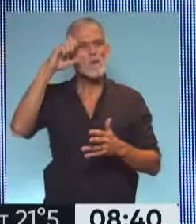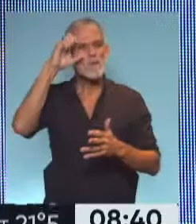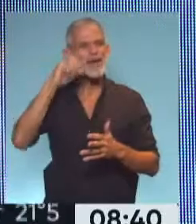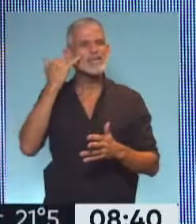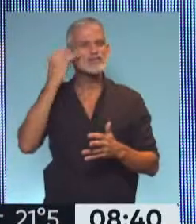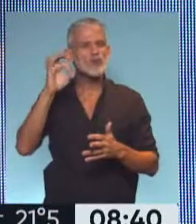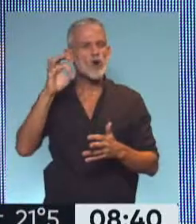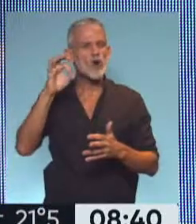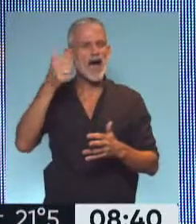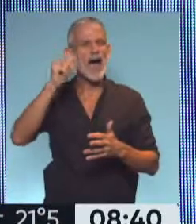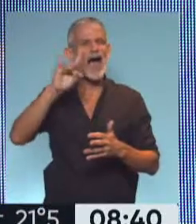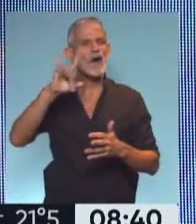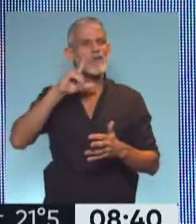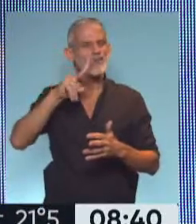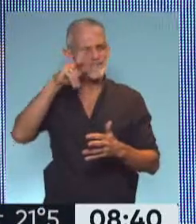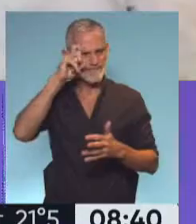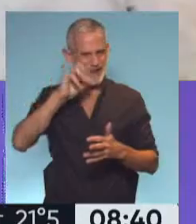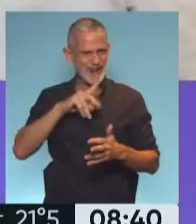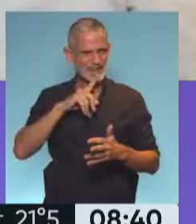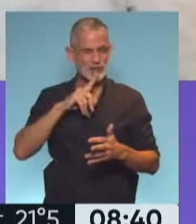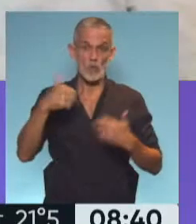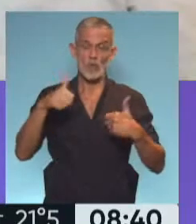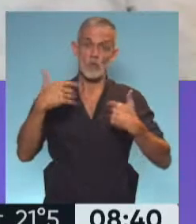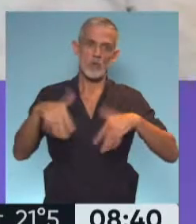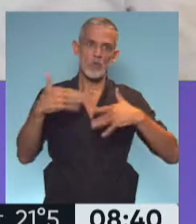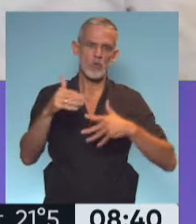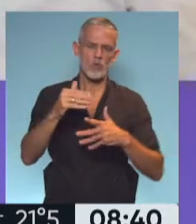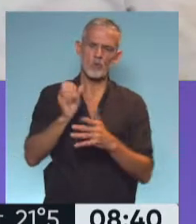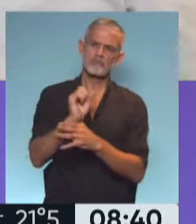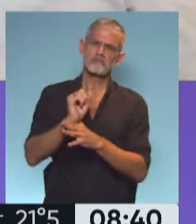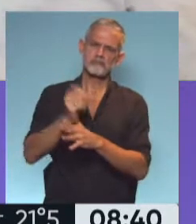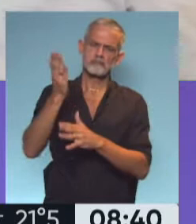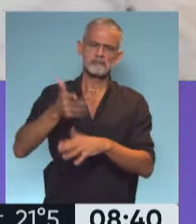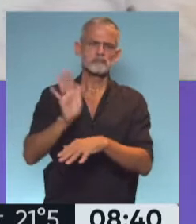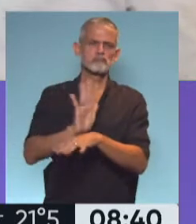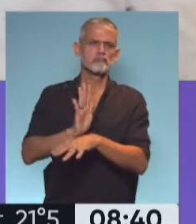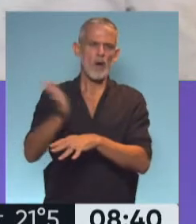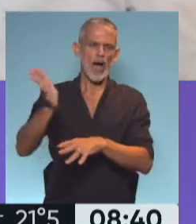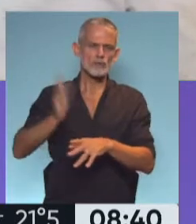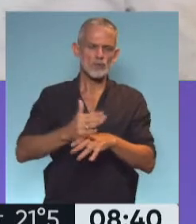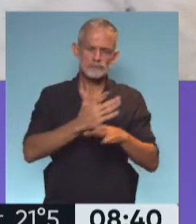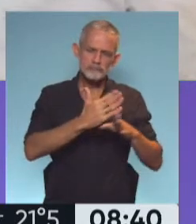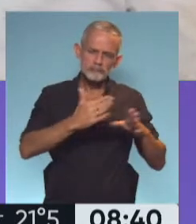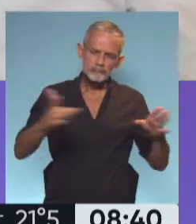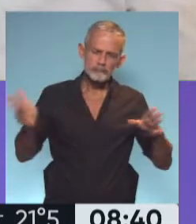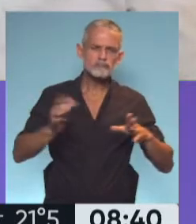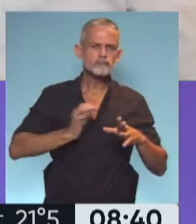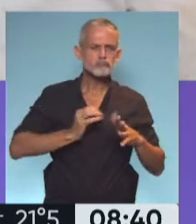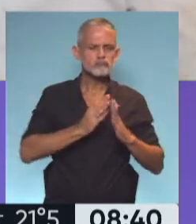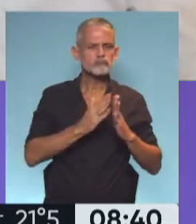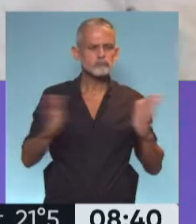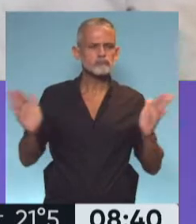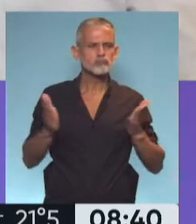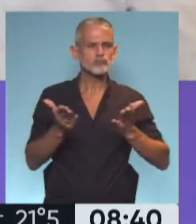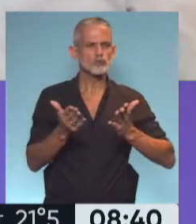Audibert. Qué fenómeno, ¿no? Este tipo, ¿no? Qué gran aporte ha dado a lo largo de su carrera, siempre